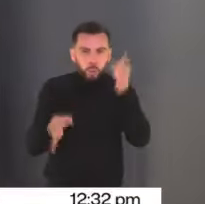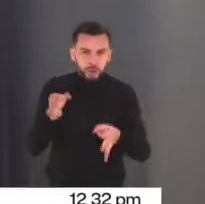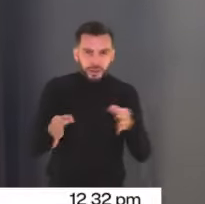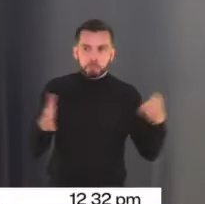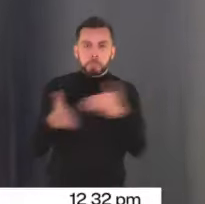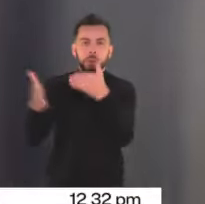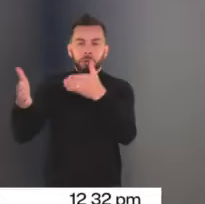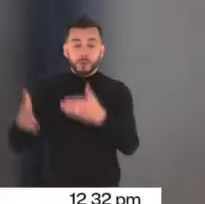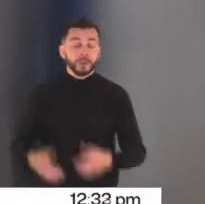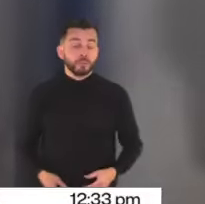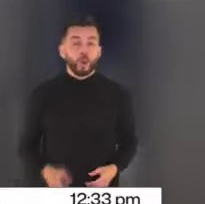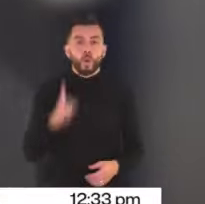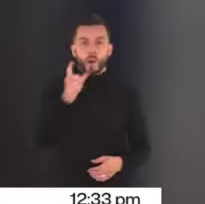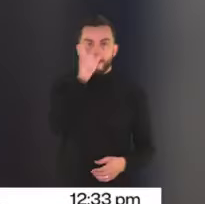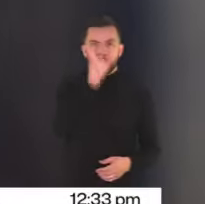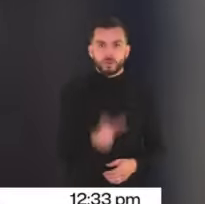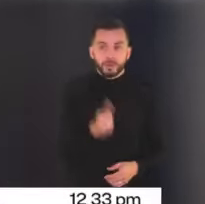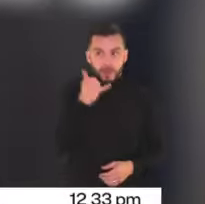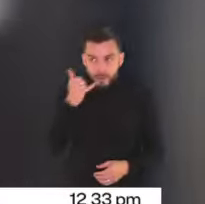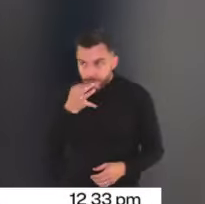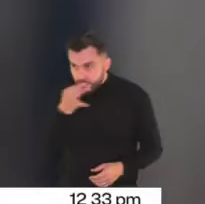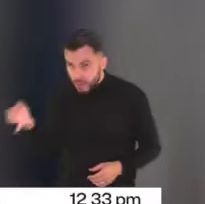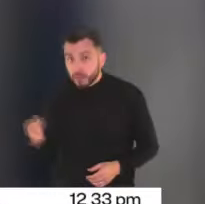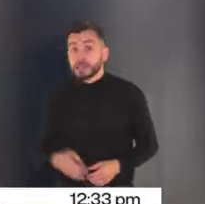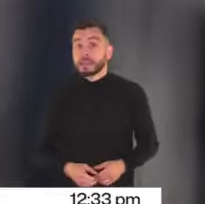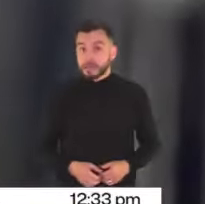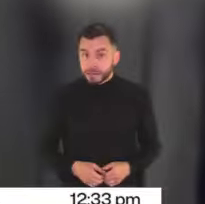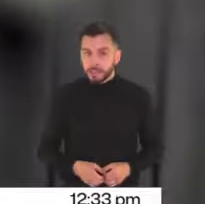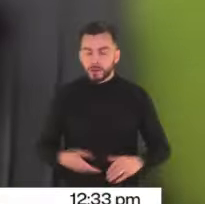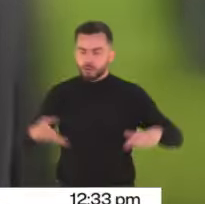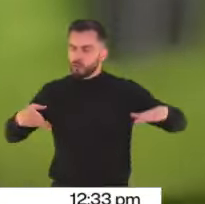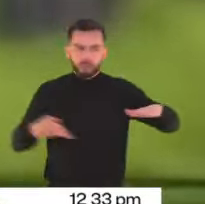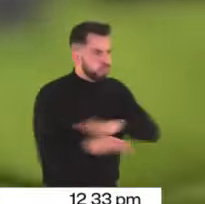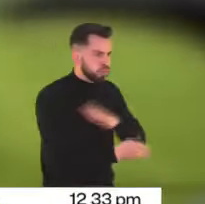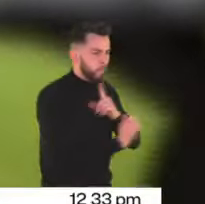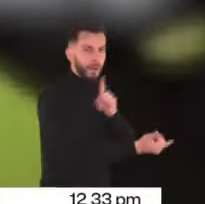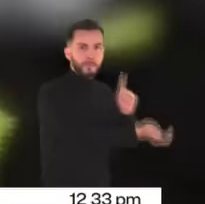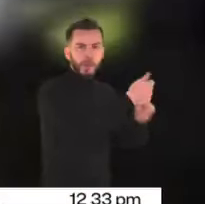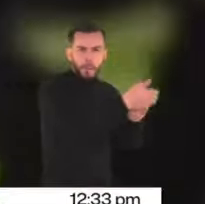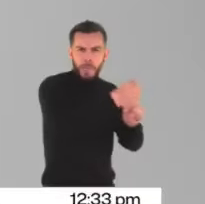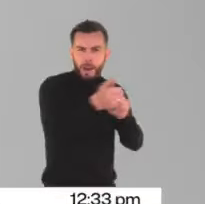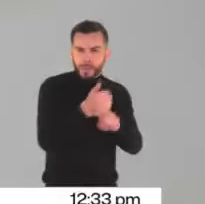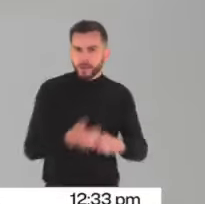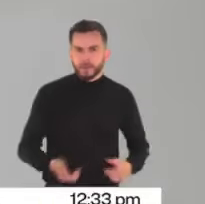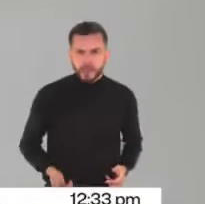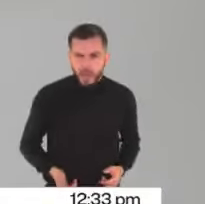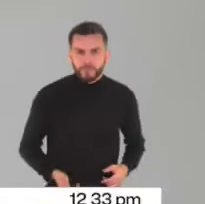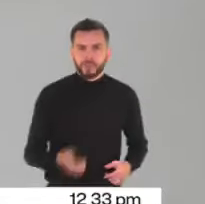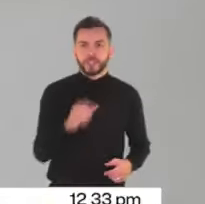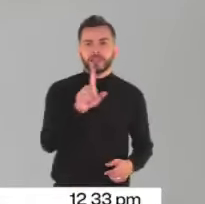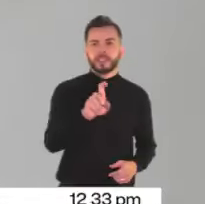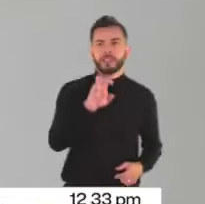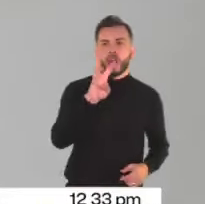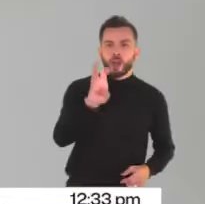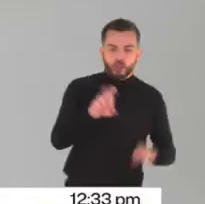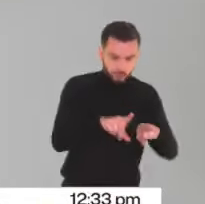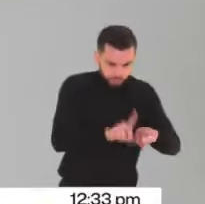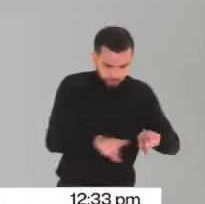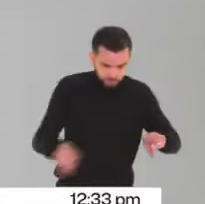Una fuente humana aportó la información del inmueble y en un allanamiento se encontró lo siguiente: 68 cartuchos